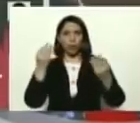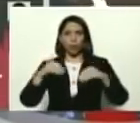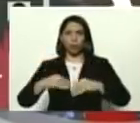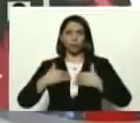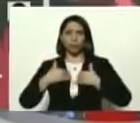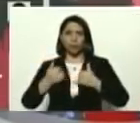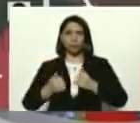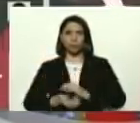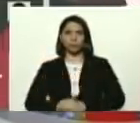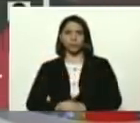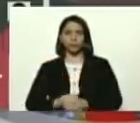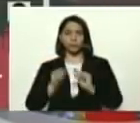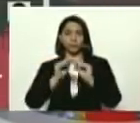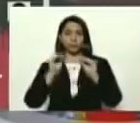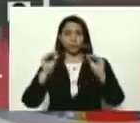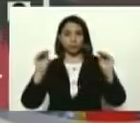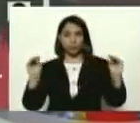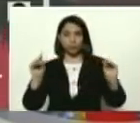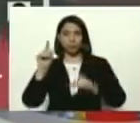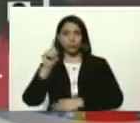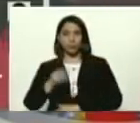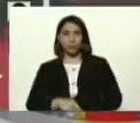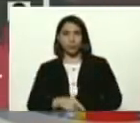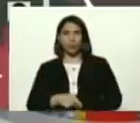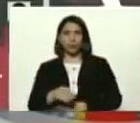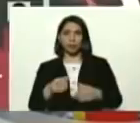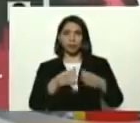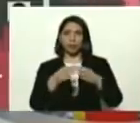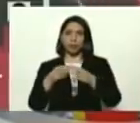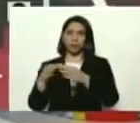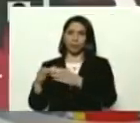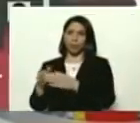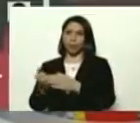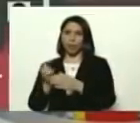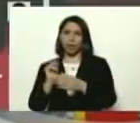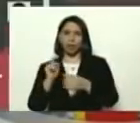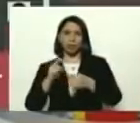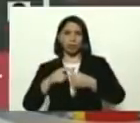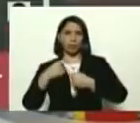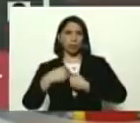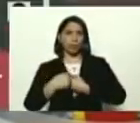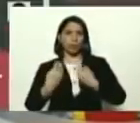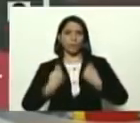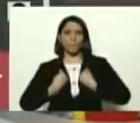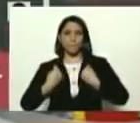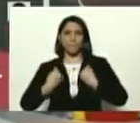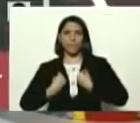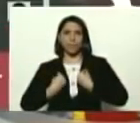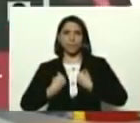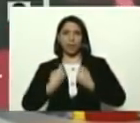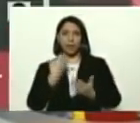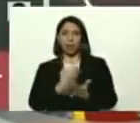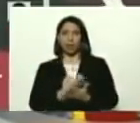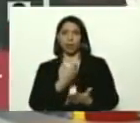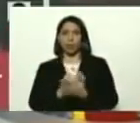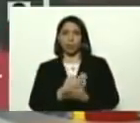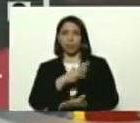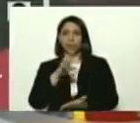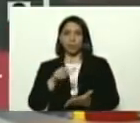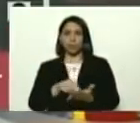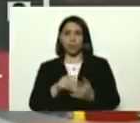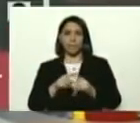sanitarios, y el llamado también a esos sectores que se han incorporado a la vida económica nacional para